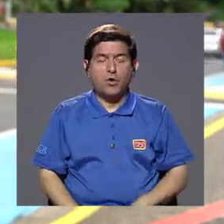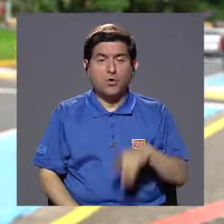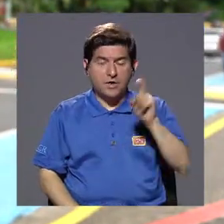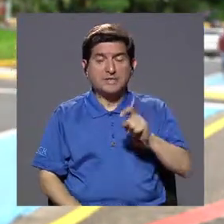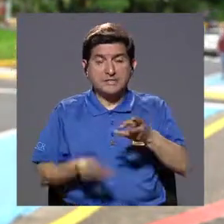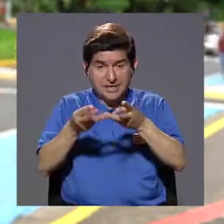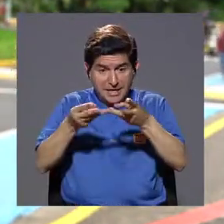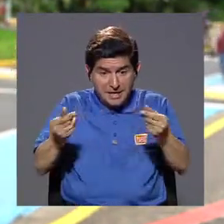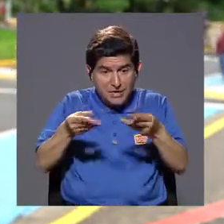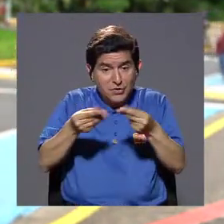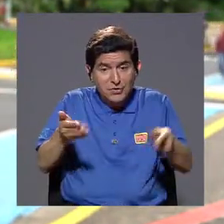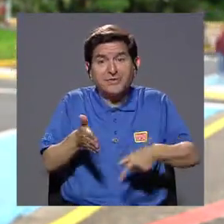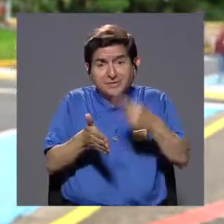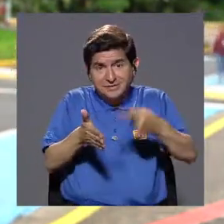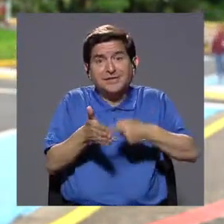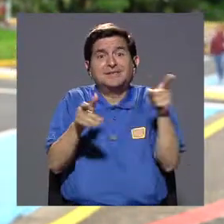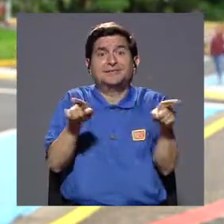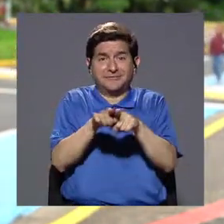construyendo